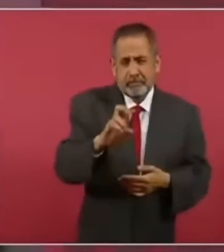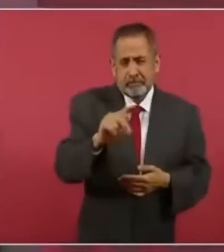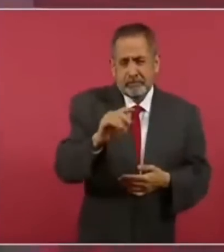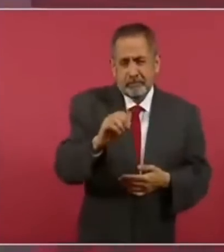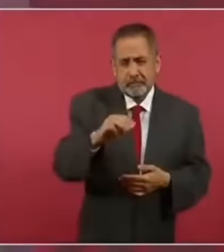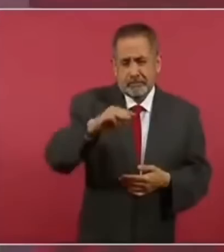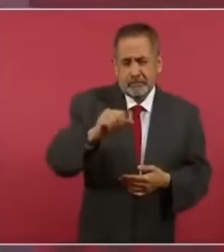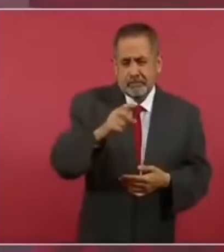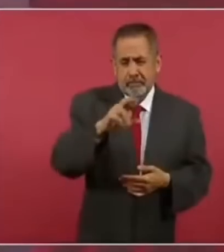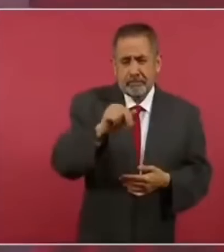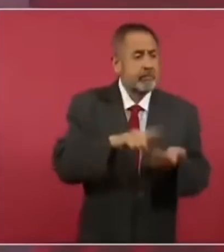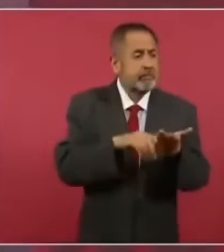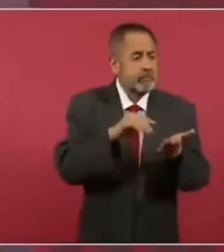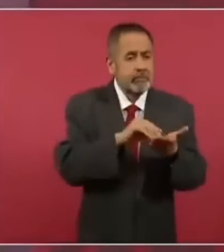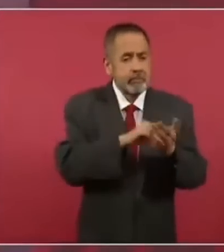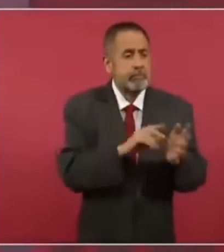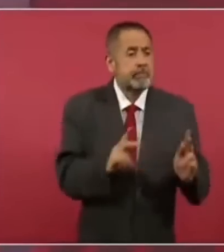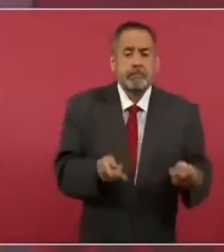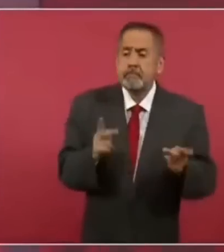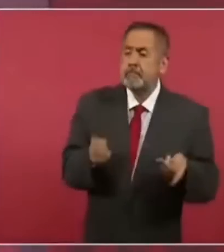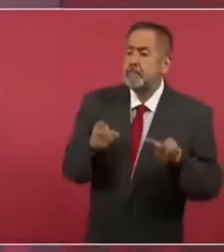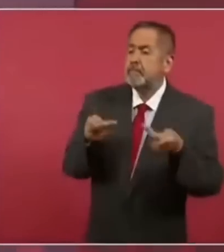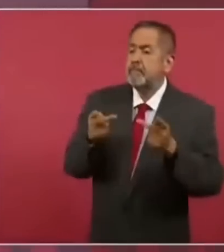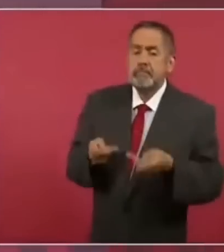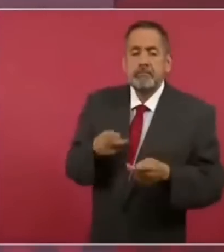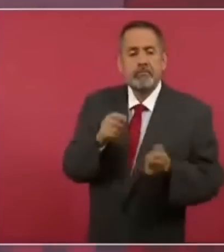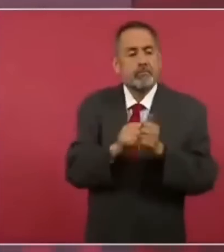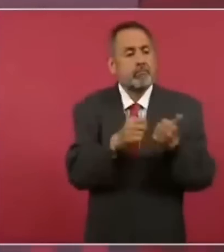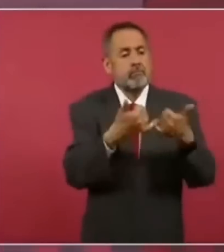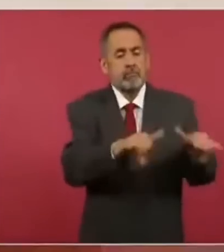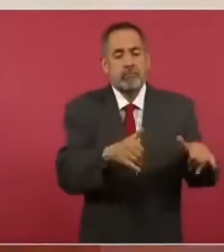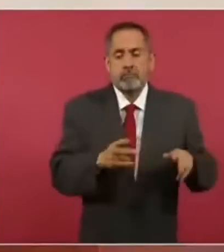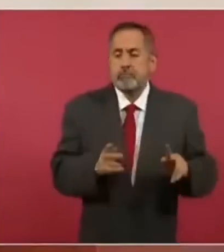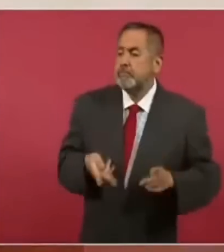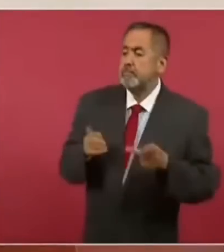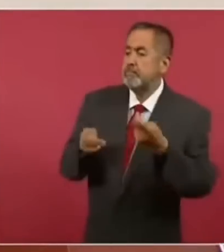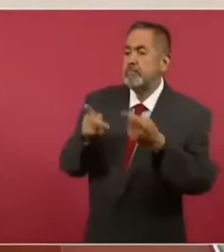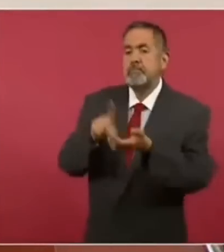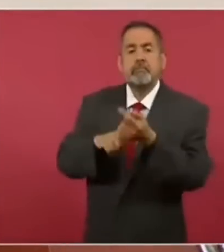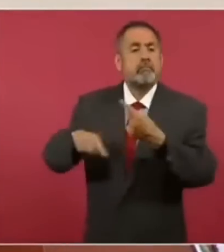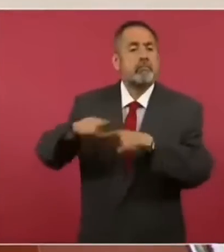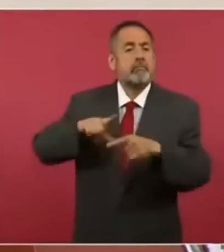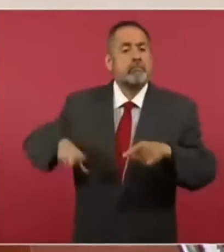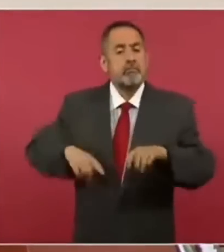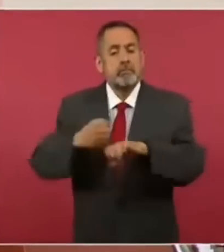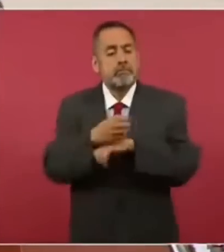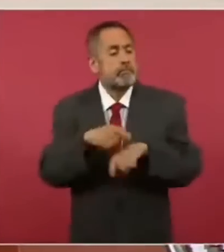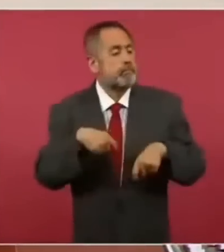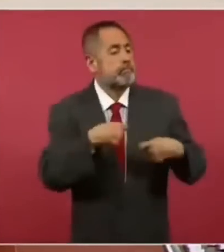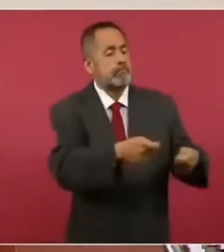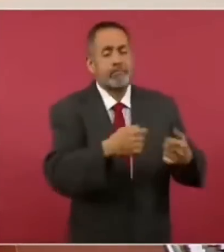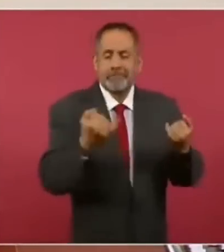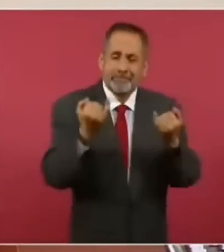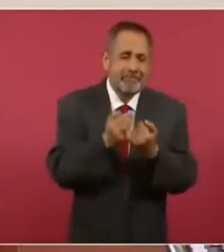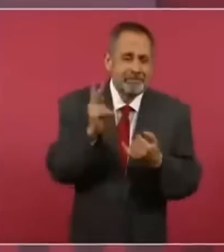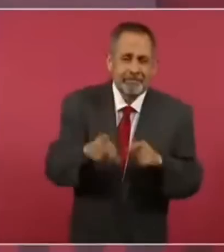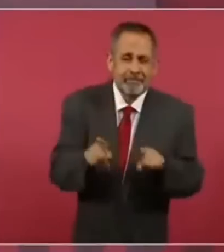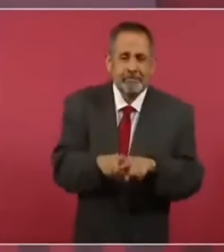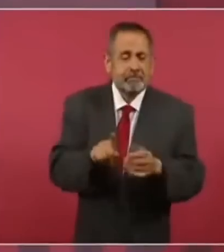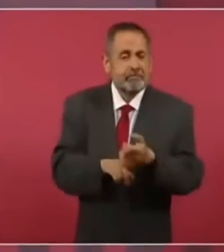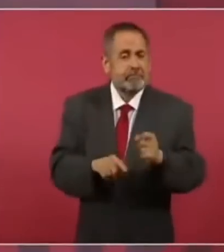y su yerno siguen vendiendo medicina a gobiernos estatales, como lo